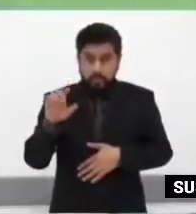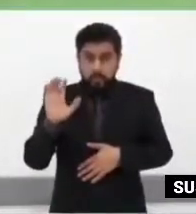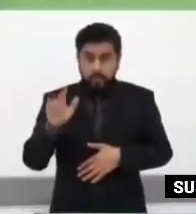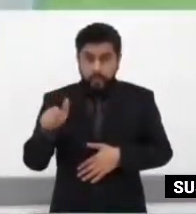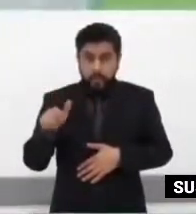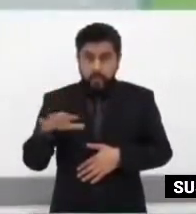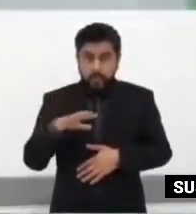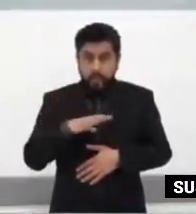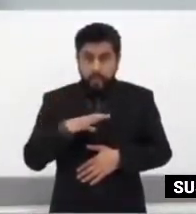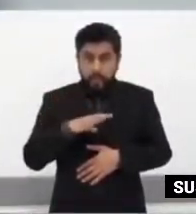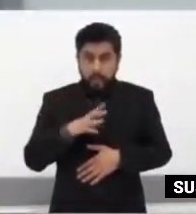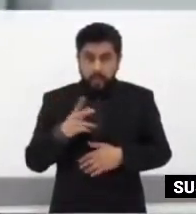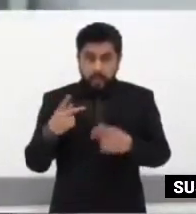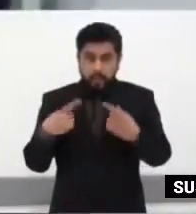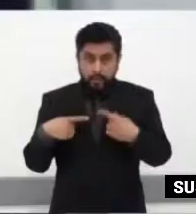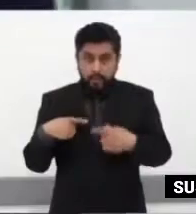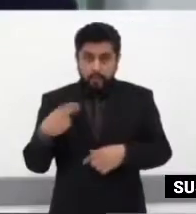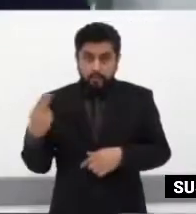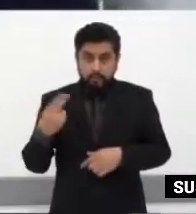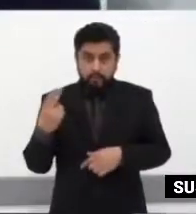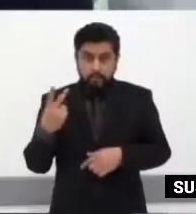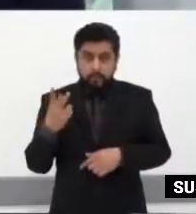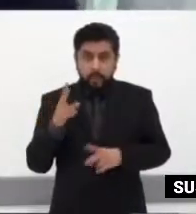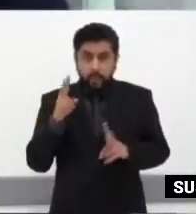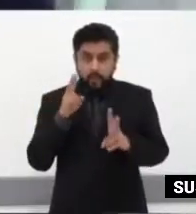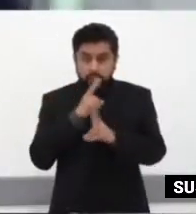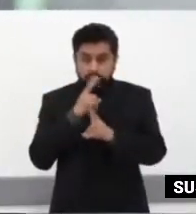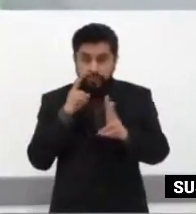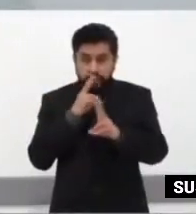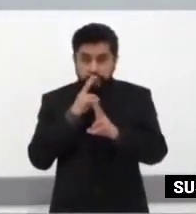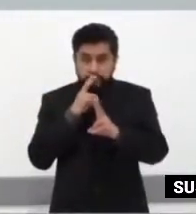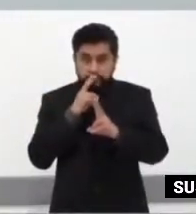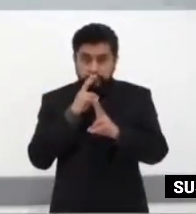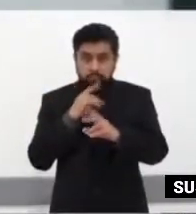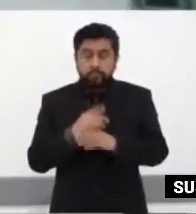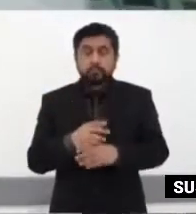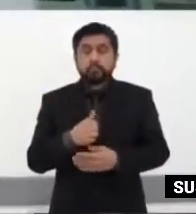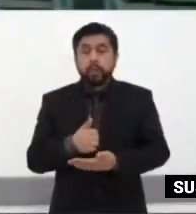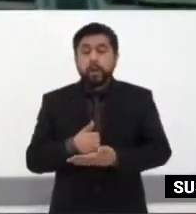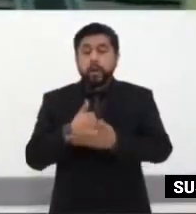hay pacientes que requieren ventilación mecánica y hay pacientes que no.